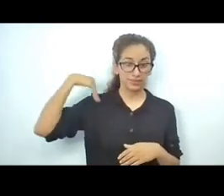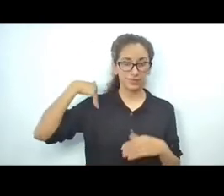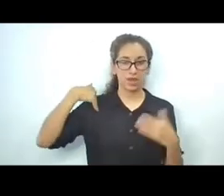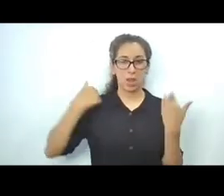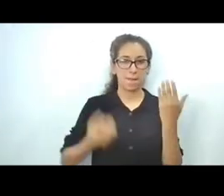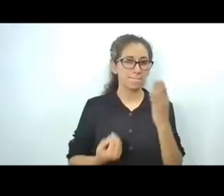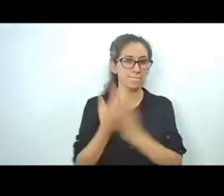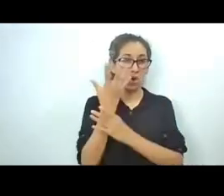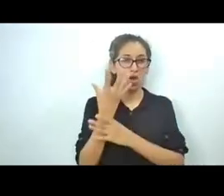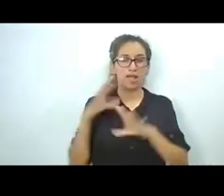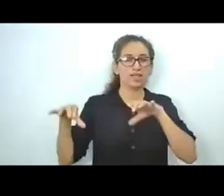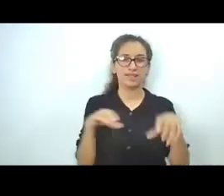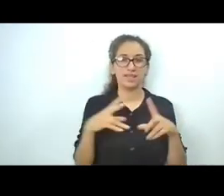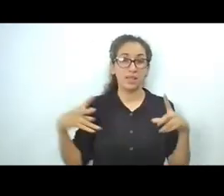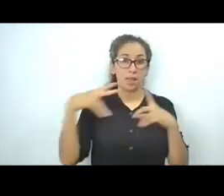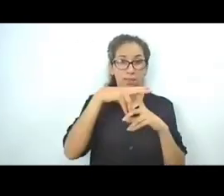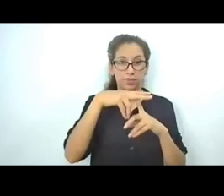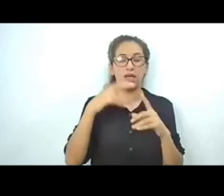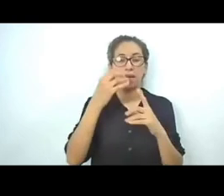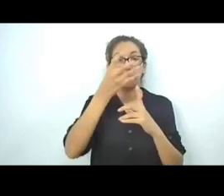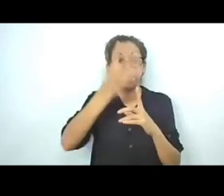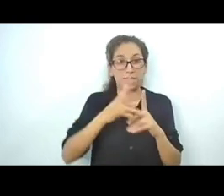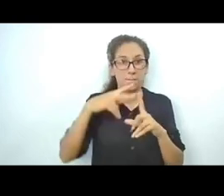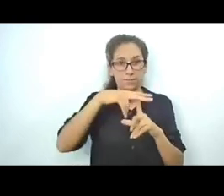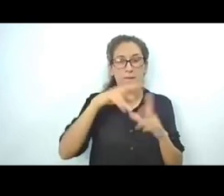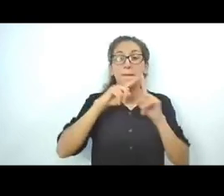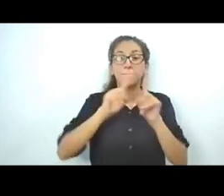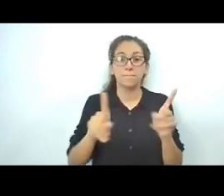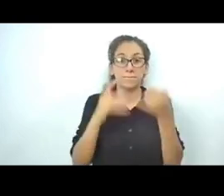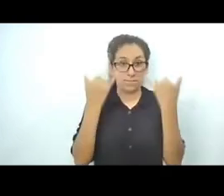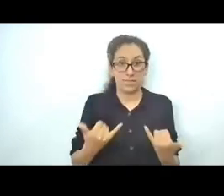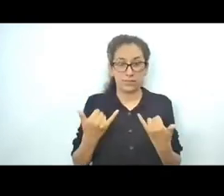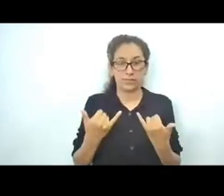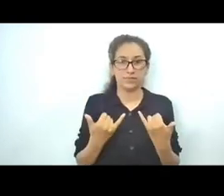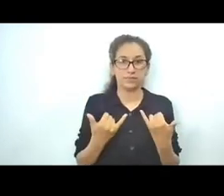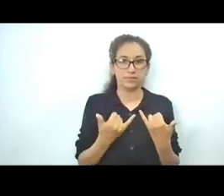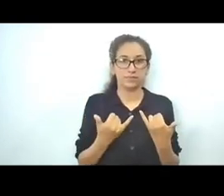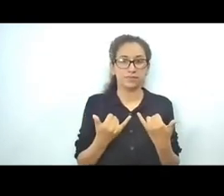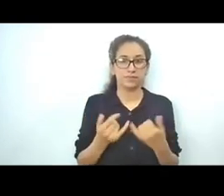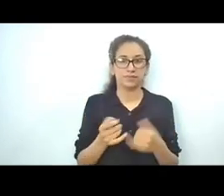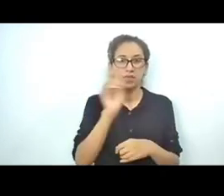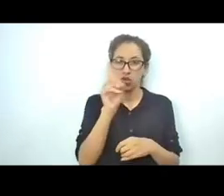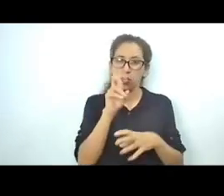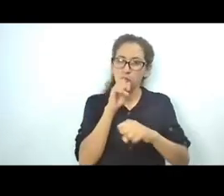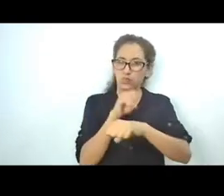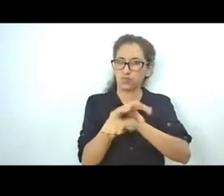moda en hacer circuncisión. O sea, ahora ya no solemos recomendar